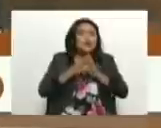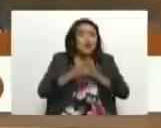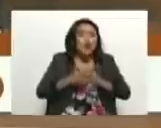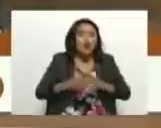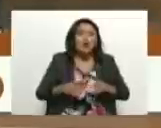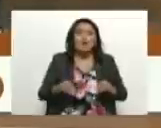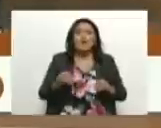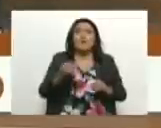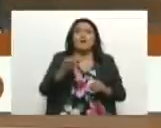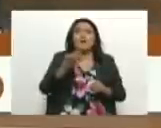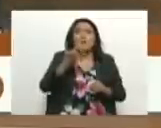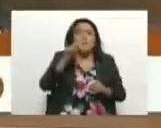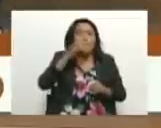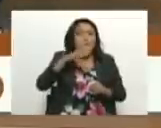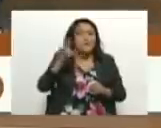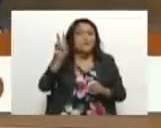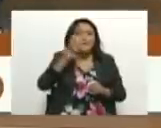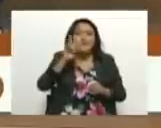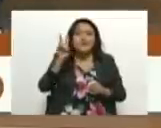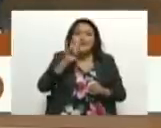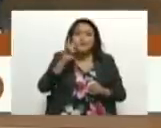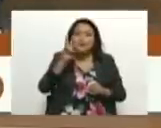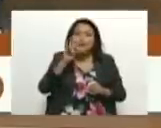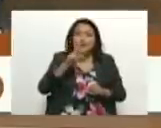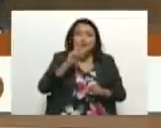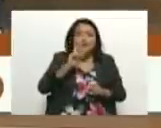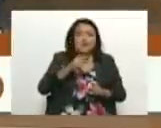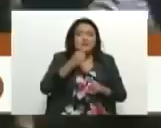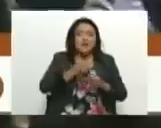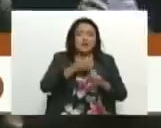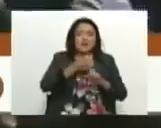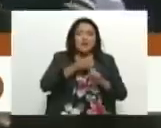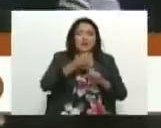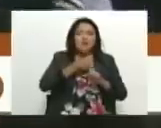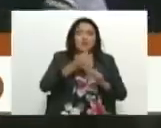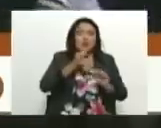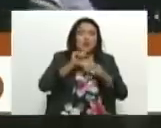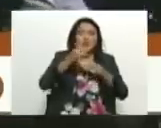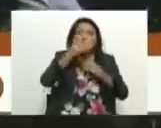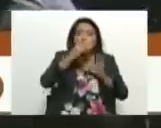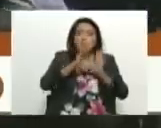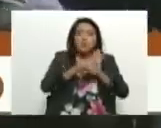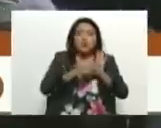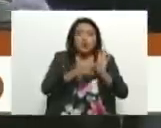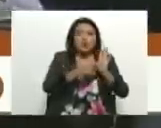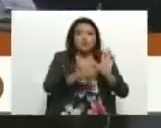venezolano y todo el pueblo de Venezuela. Todos los poderes deben estar incorporados plenamente.